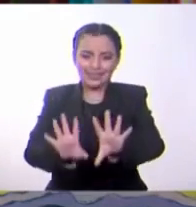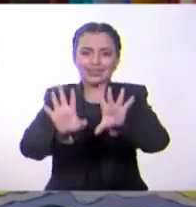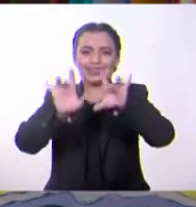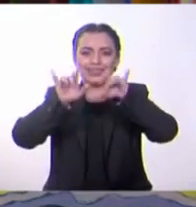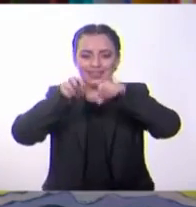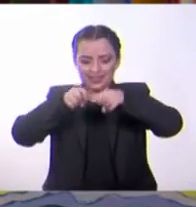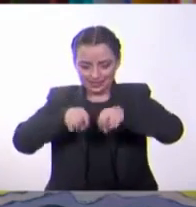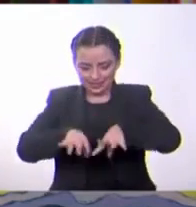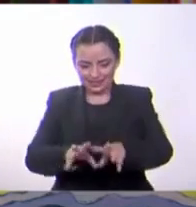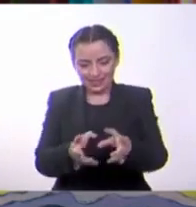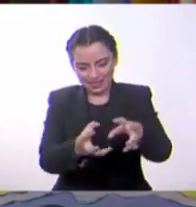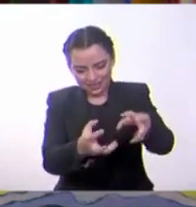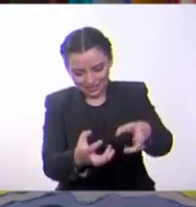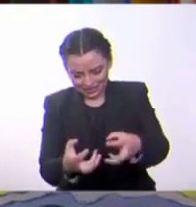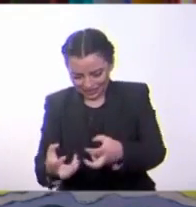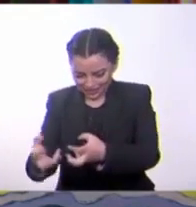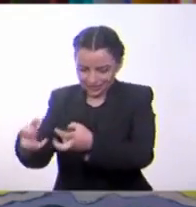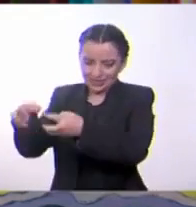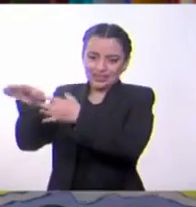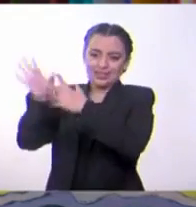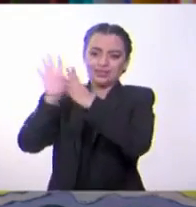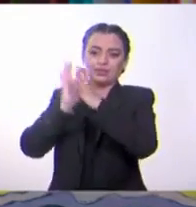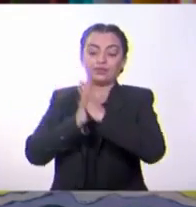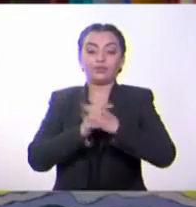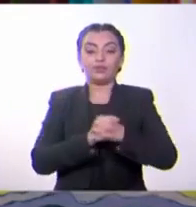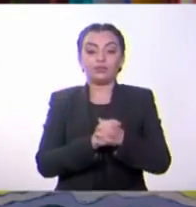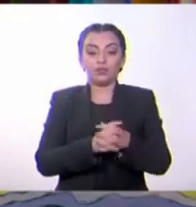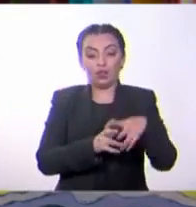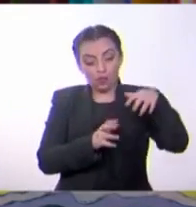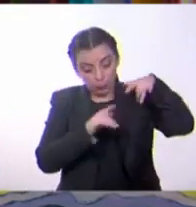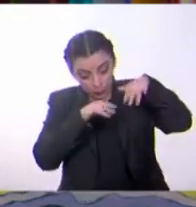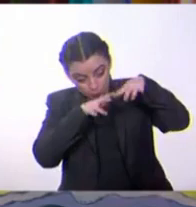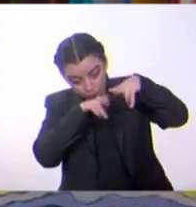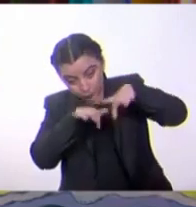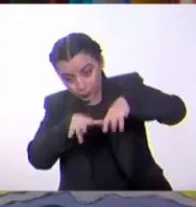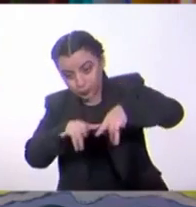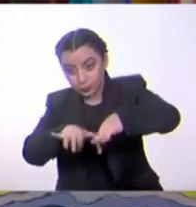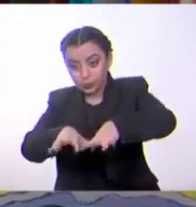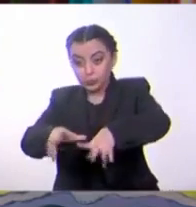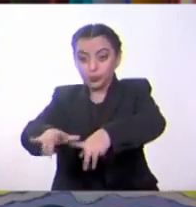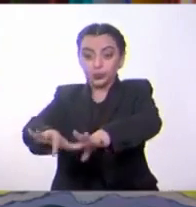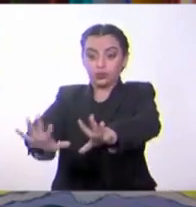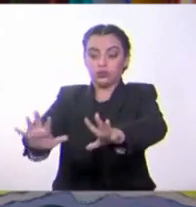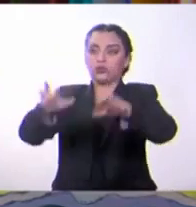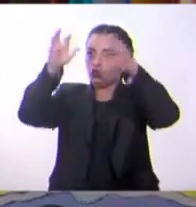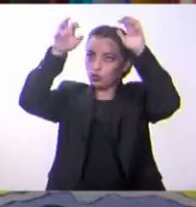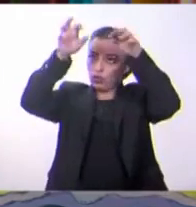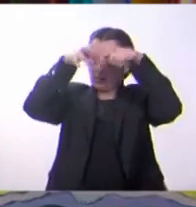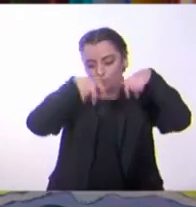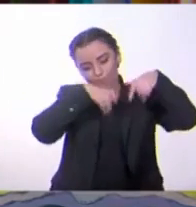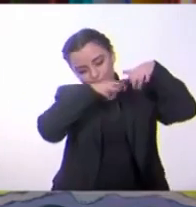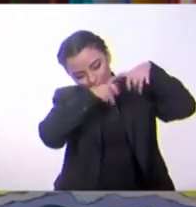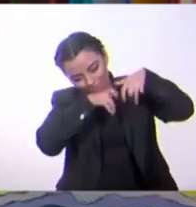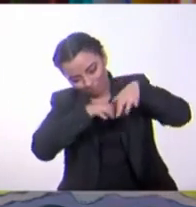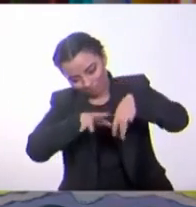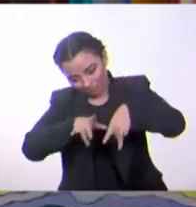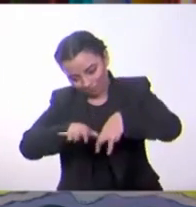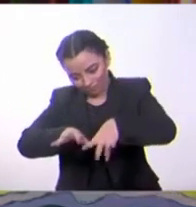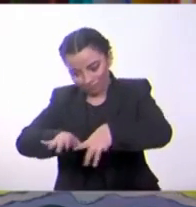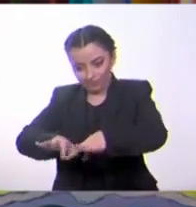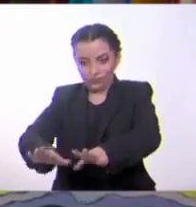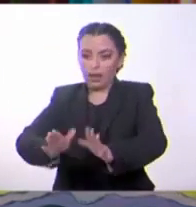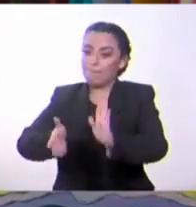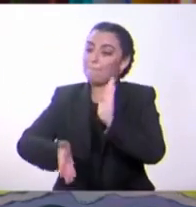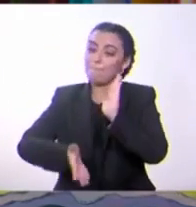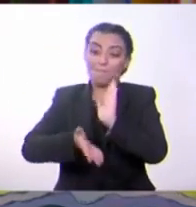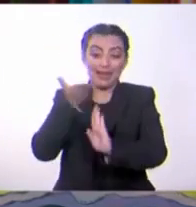desnudo la escorrentía, es decir, el flujo del agua hacia abajo cuando llueve, es muchísimo mayor.